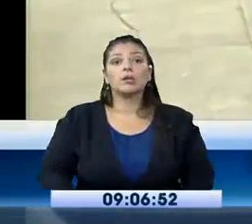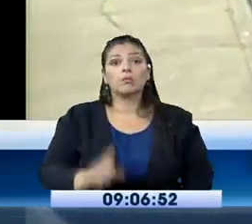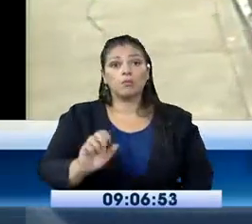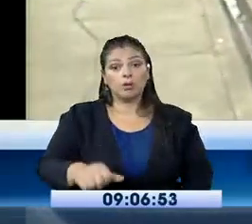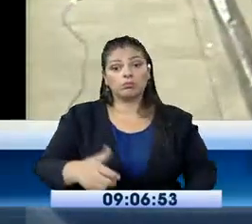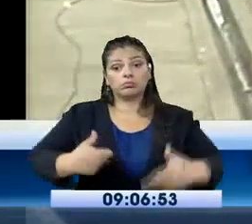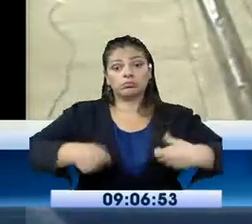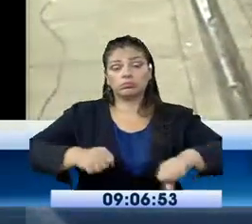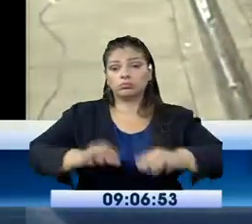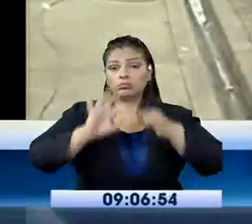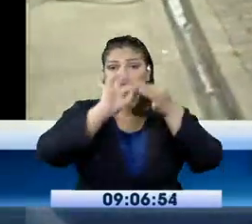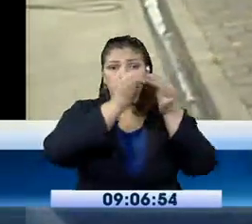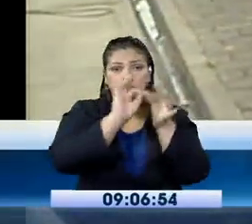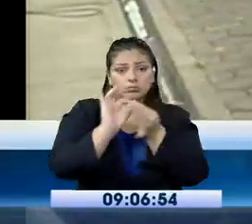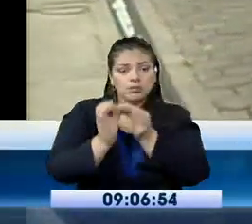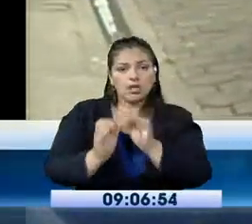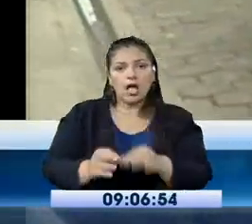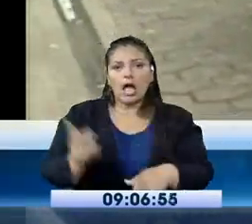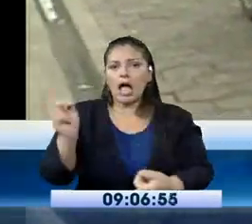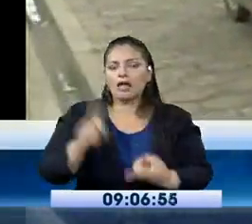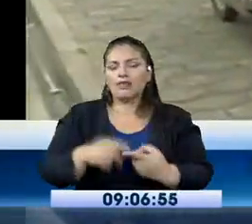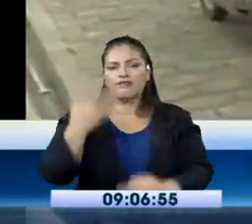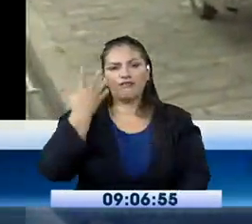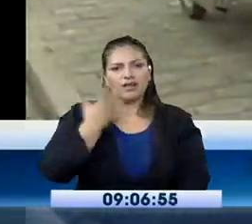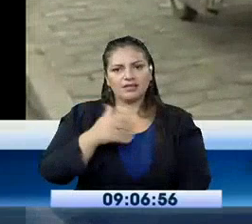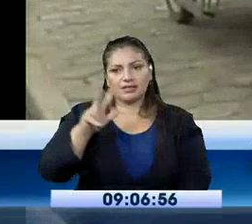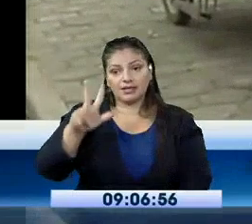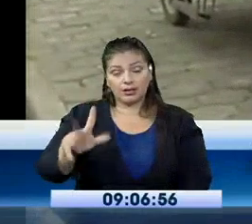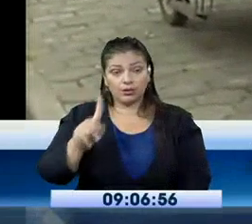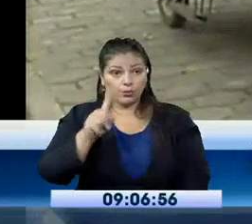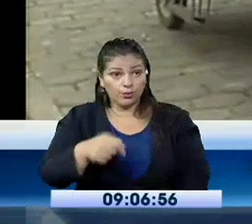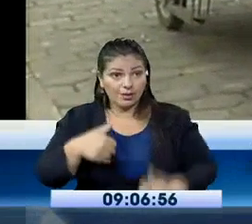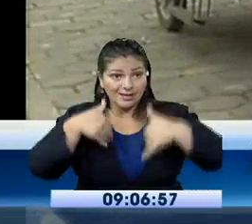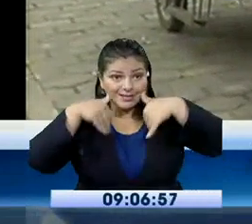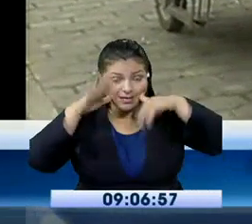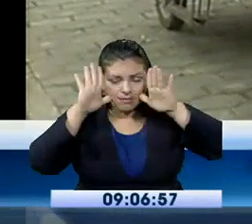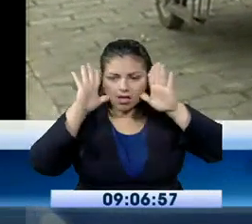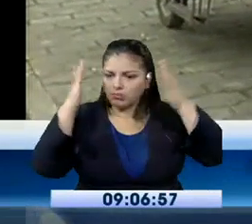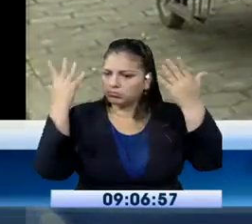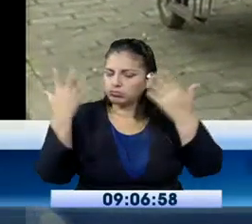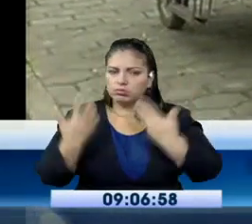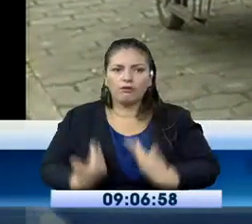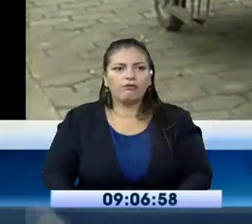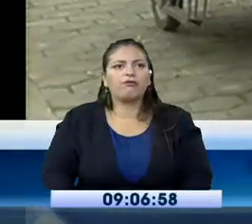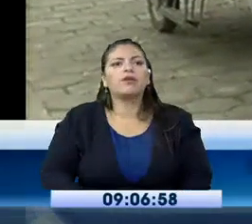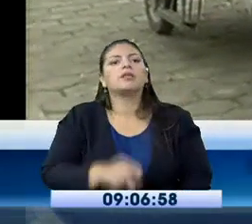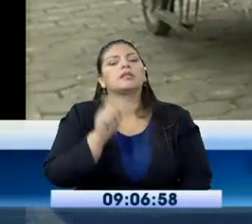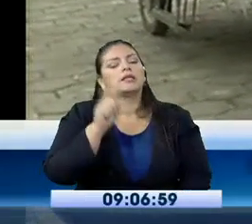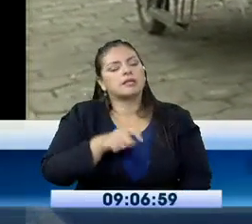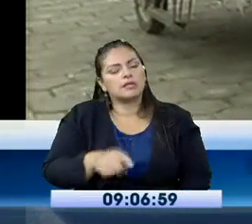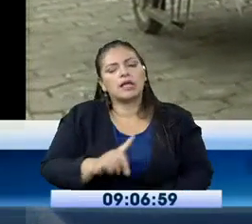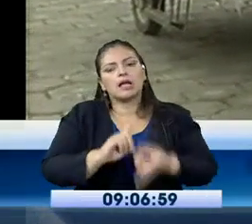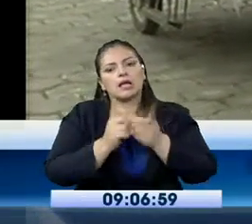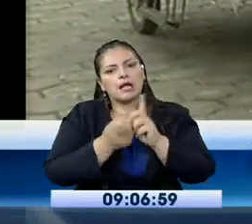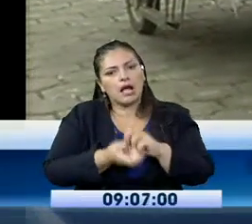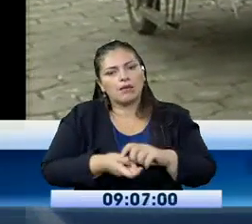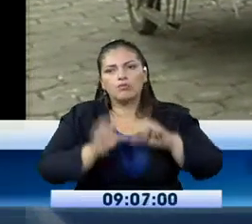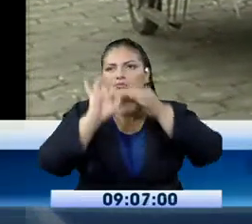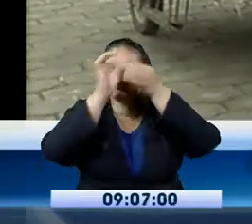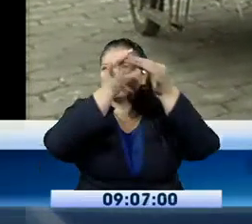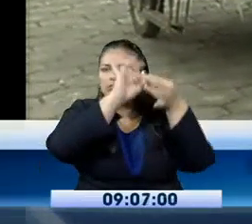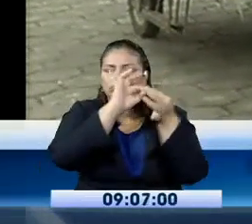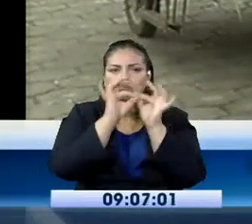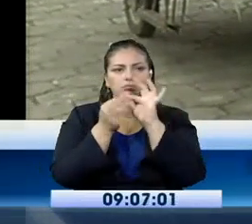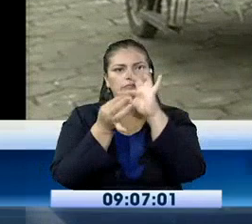tienen ellos plazo para ya estar totalmente regularizados, sobre todo con la homologación de las tricimotos y también la instalación de los GPS que